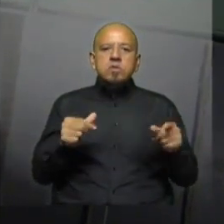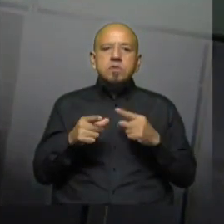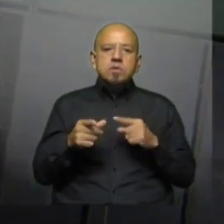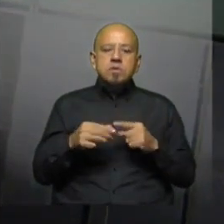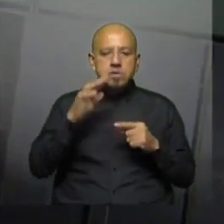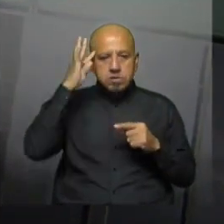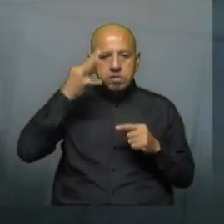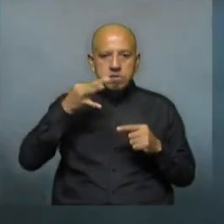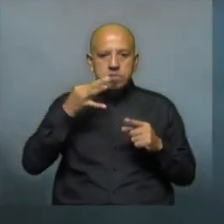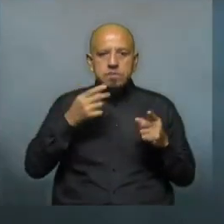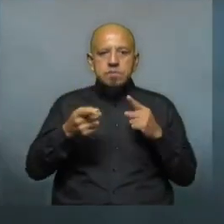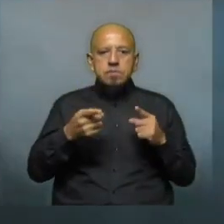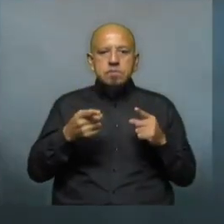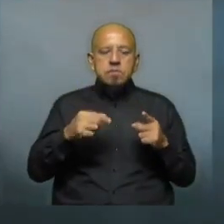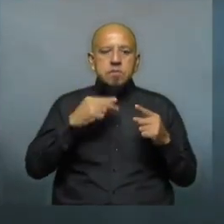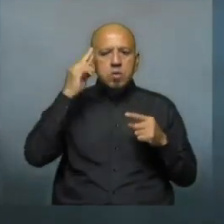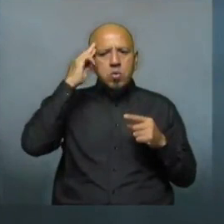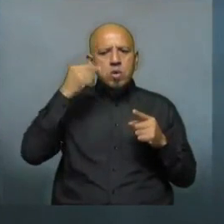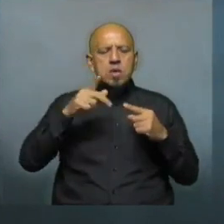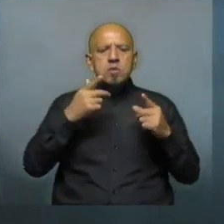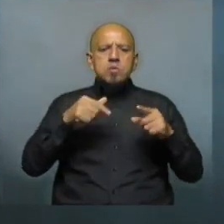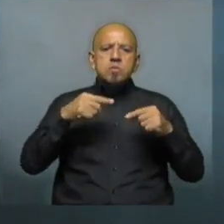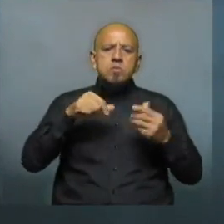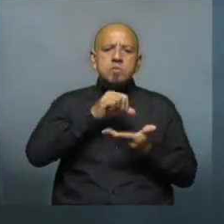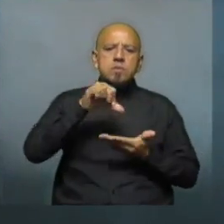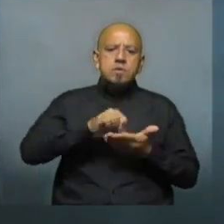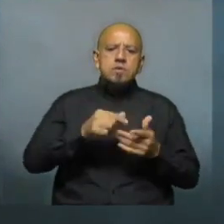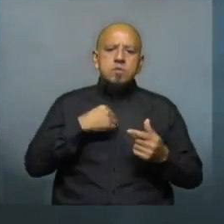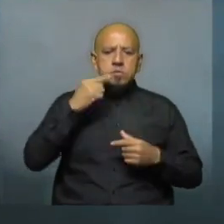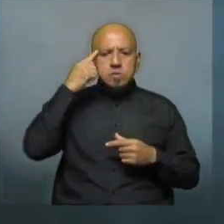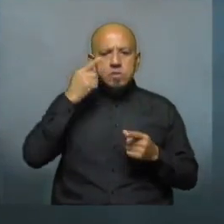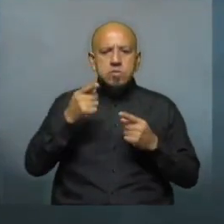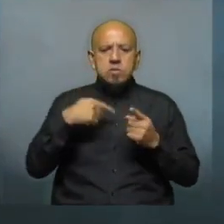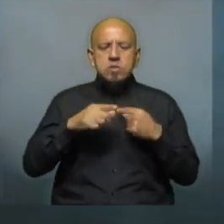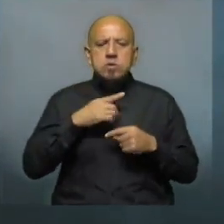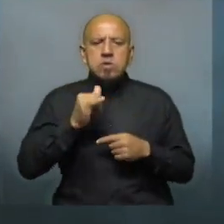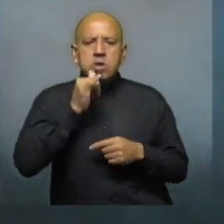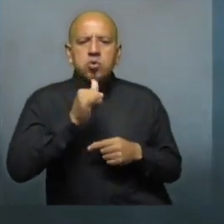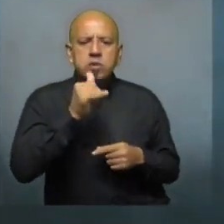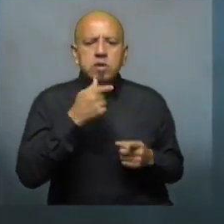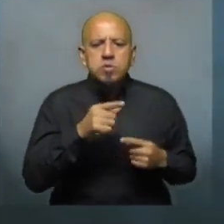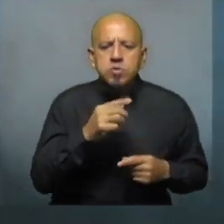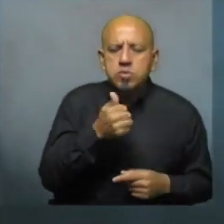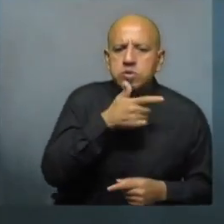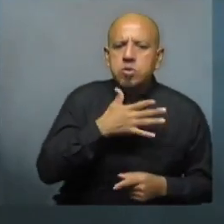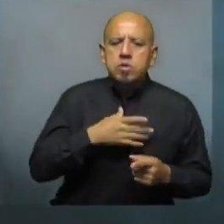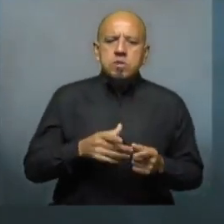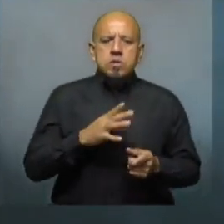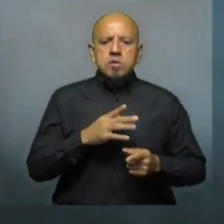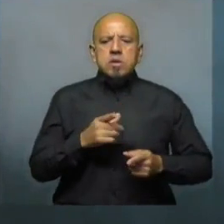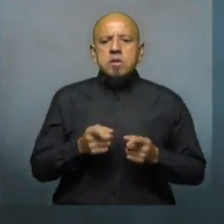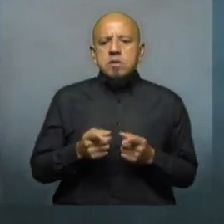realidad empezamos a ver... Uruguay es un país que nos parece que le cuesta mucho contar sus propias historias y por ahí tenemos muy